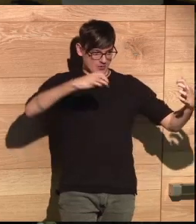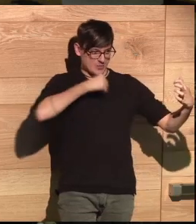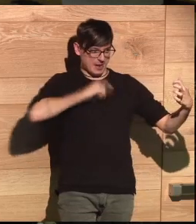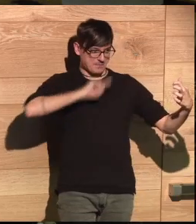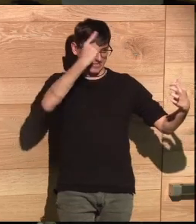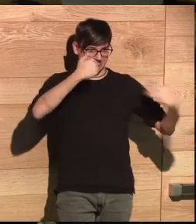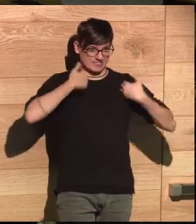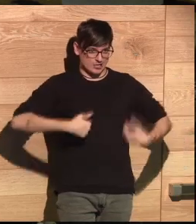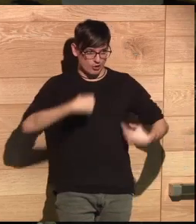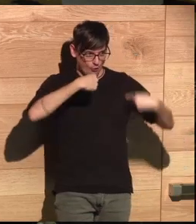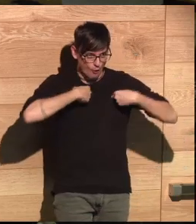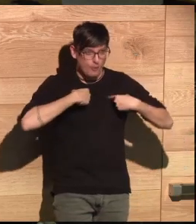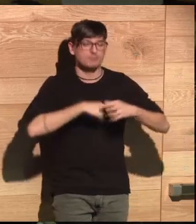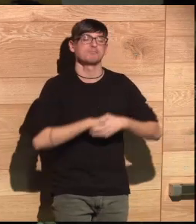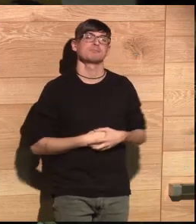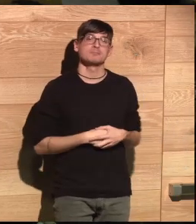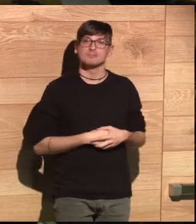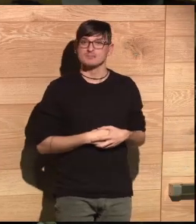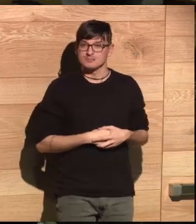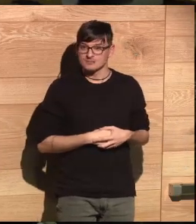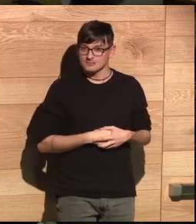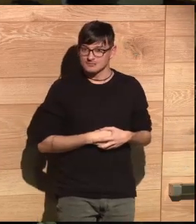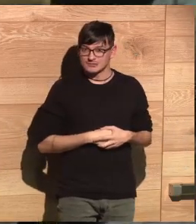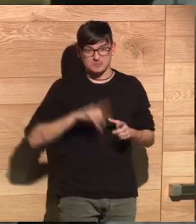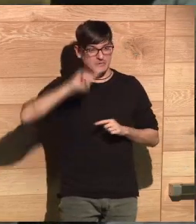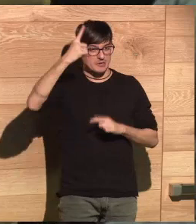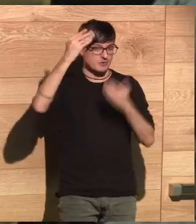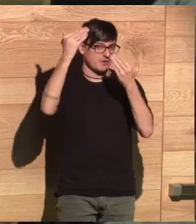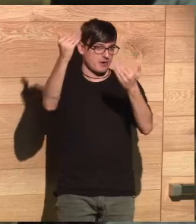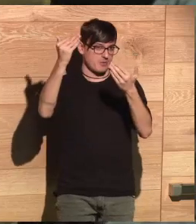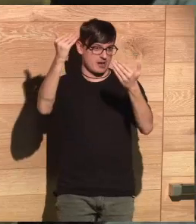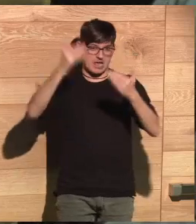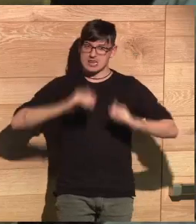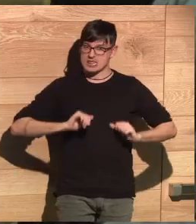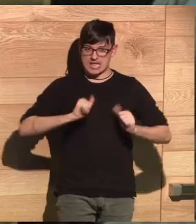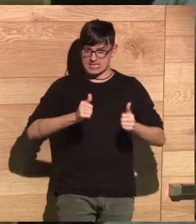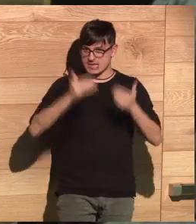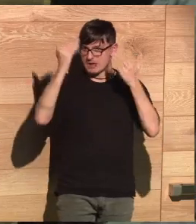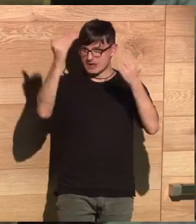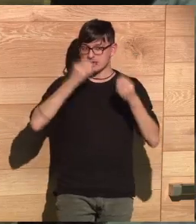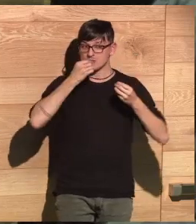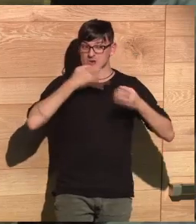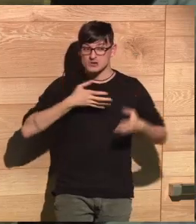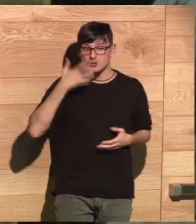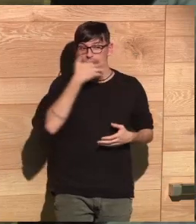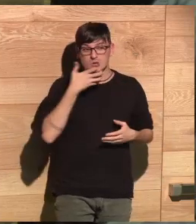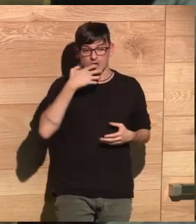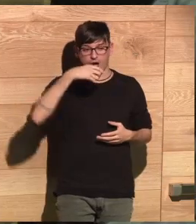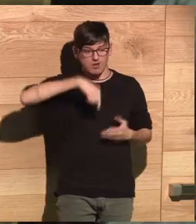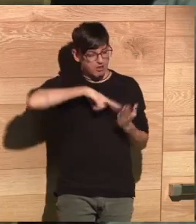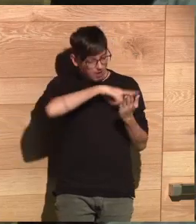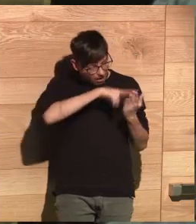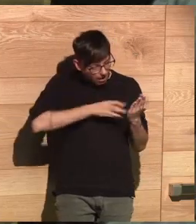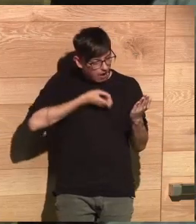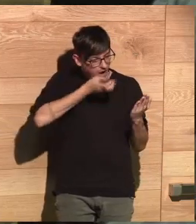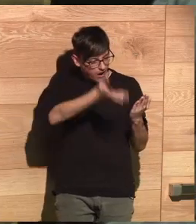mismo. Primero que enhorabuena por la iniciativa. Los relatos que aquí se han contado, algunos de